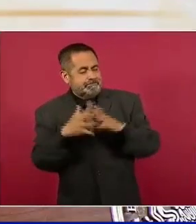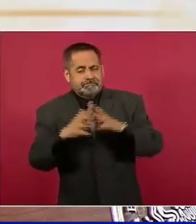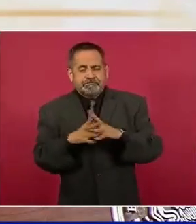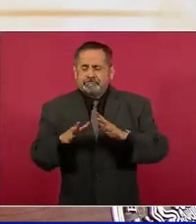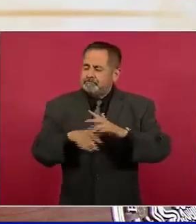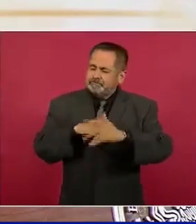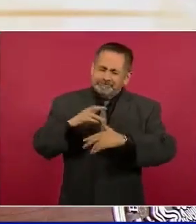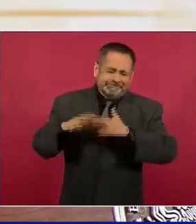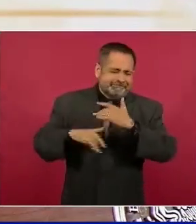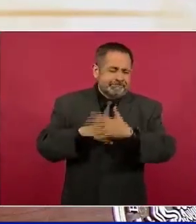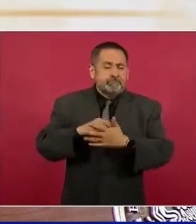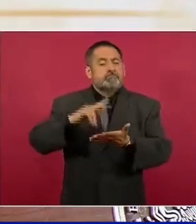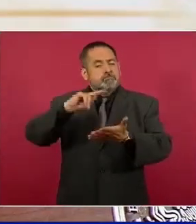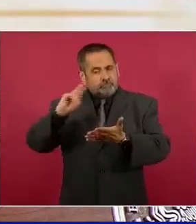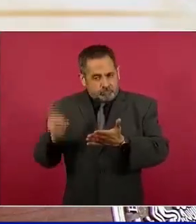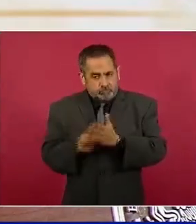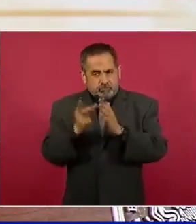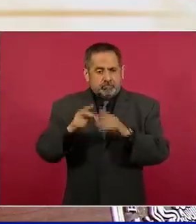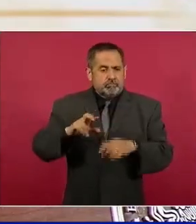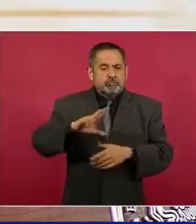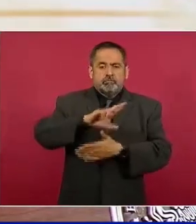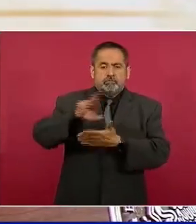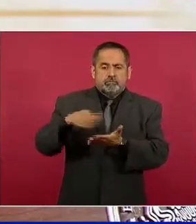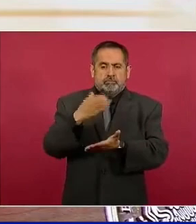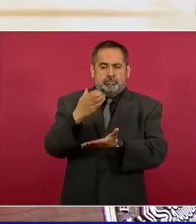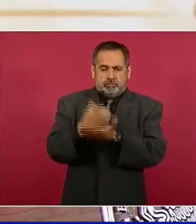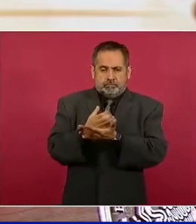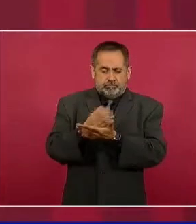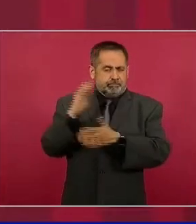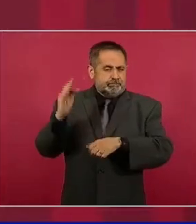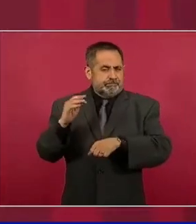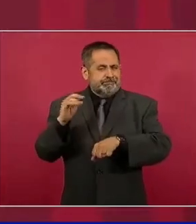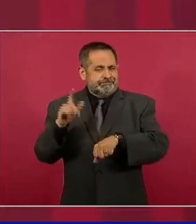República y hay 10 años